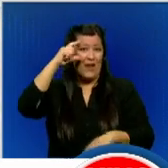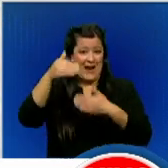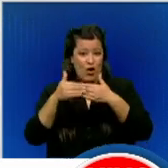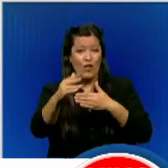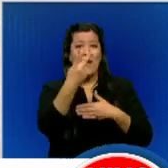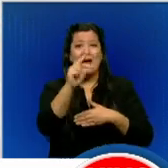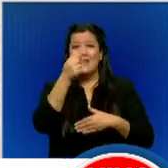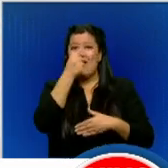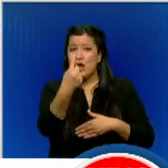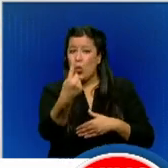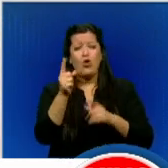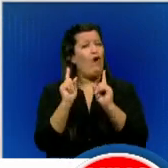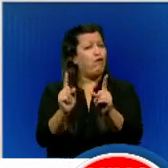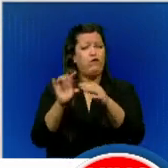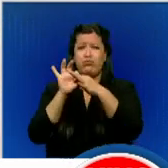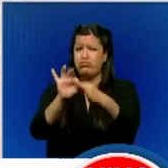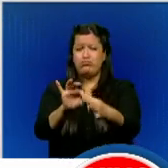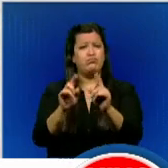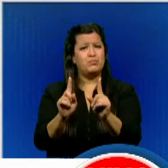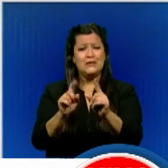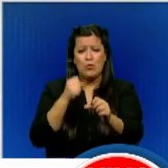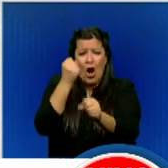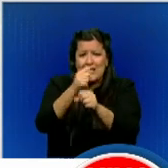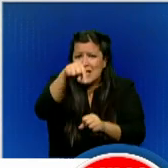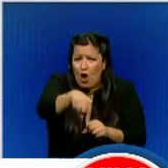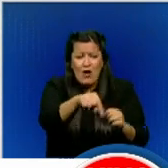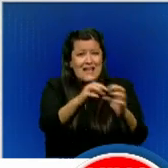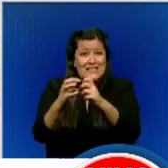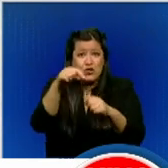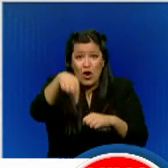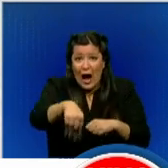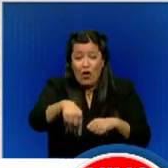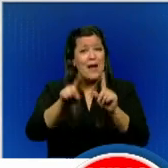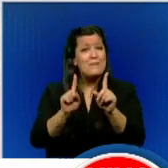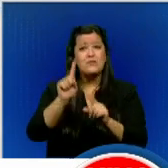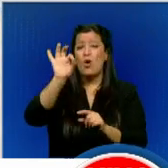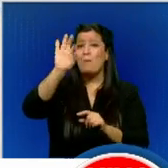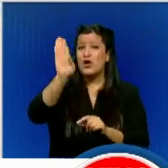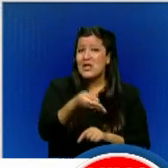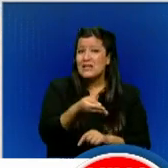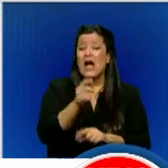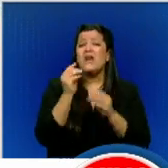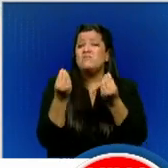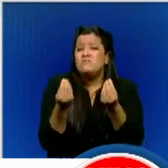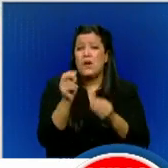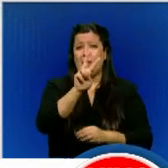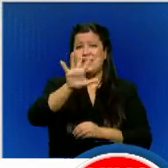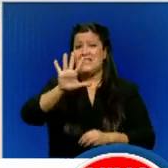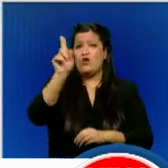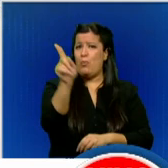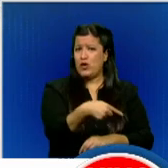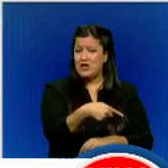manera plena y hasta esta misma sesión la alícuota del 25 por ciento entonces